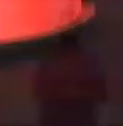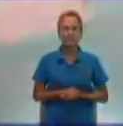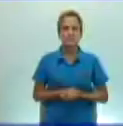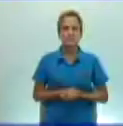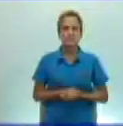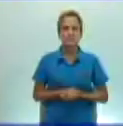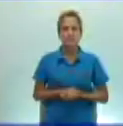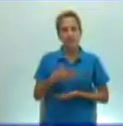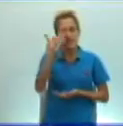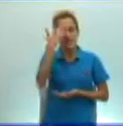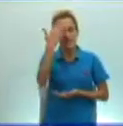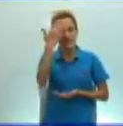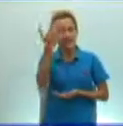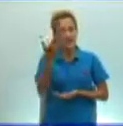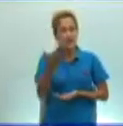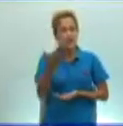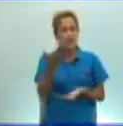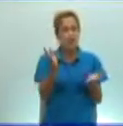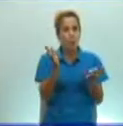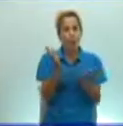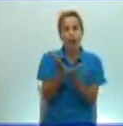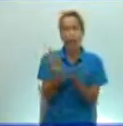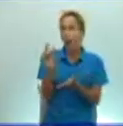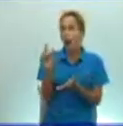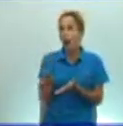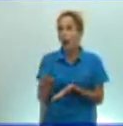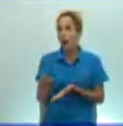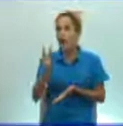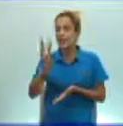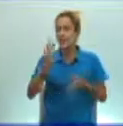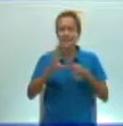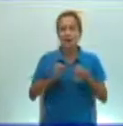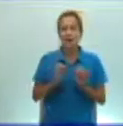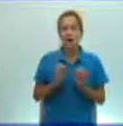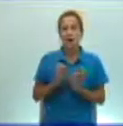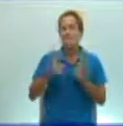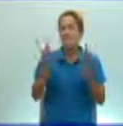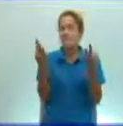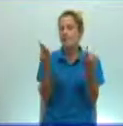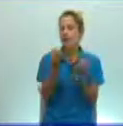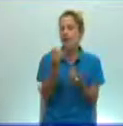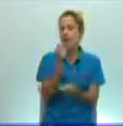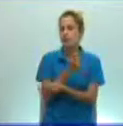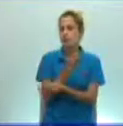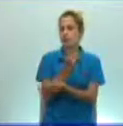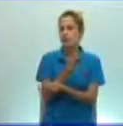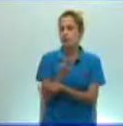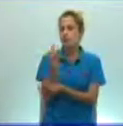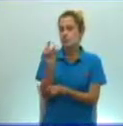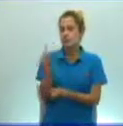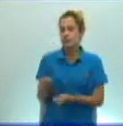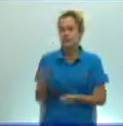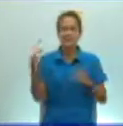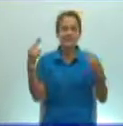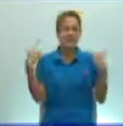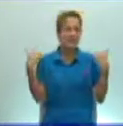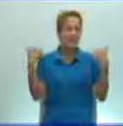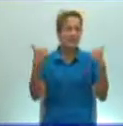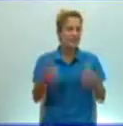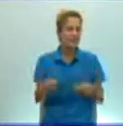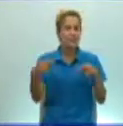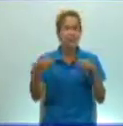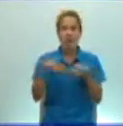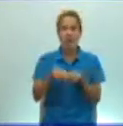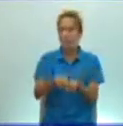saludo a los escolares de tercer grado, los familiares, docentes y directivos que nos acompañan en